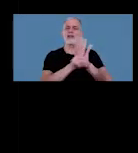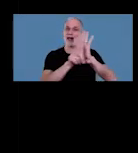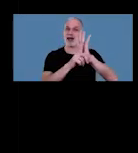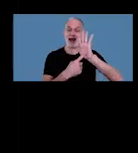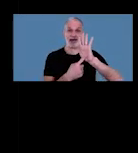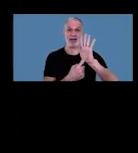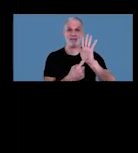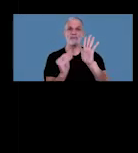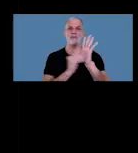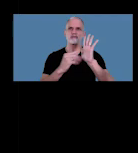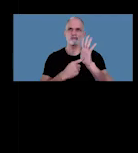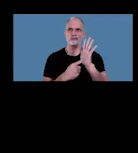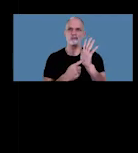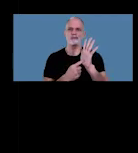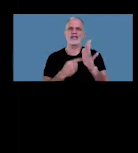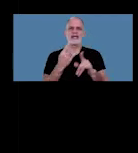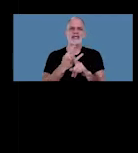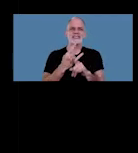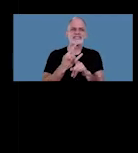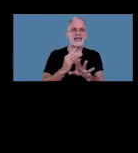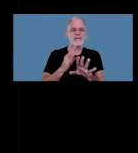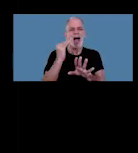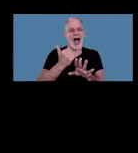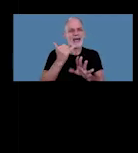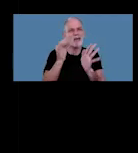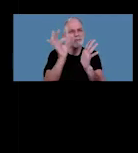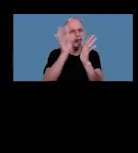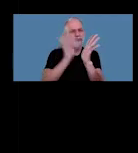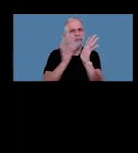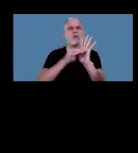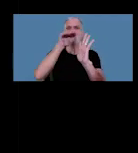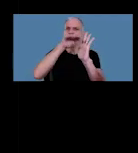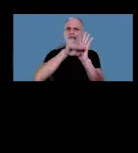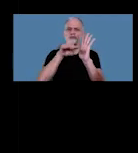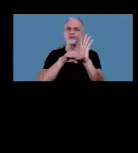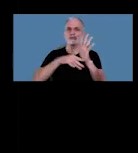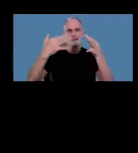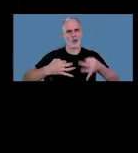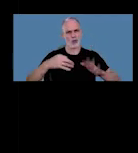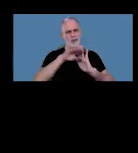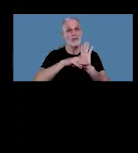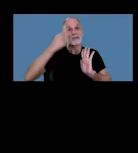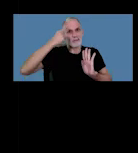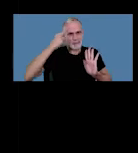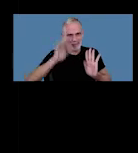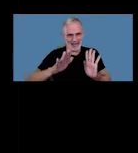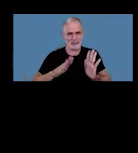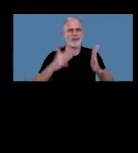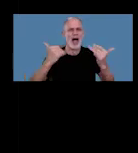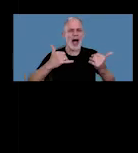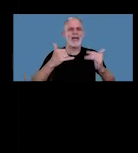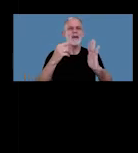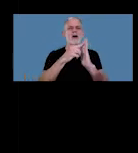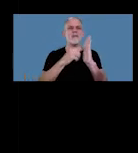prevé ciertos pasos a cumplir, ¿sí? Tiene ciertas presunciones. Tiene